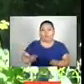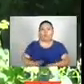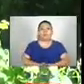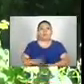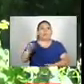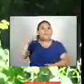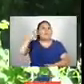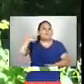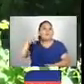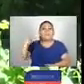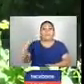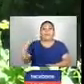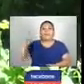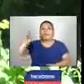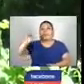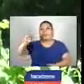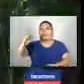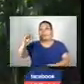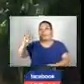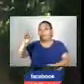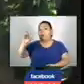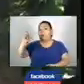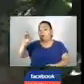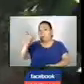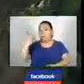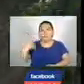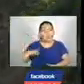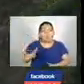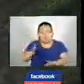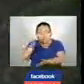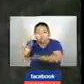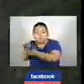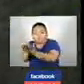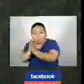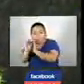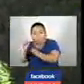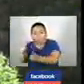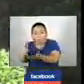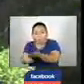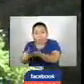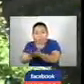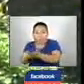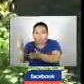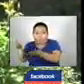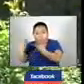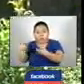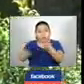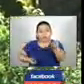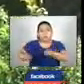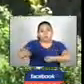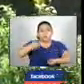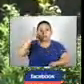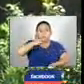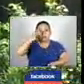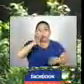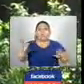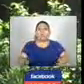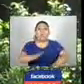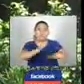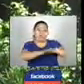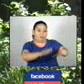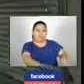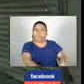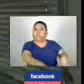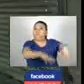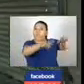Don Rigoberto, en reiteradas oportunidades, ha llegado a solicitarles que les habiliten el tren de aseo, para que los promontorios de basura no